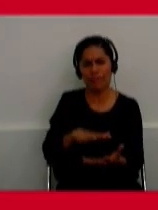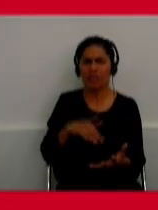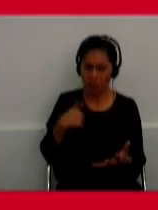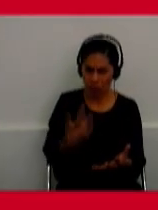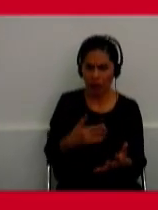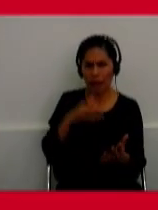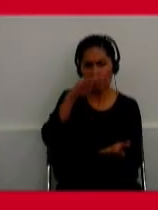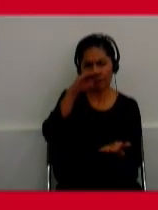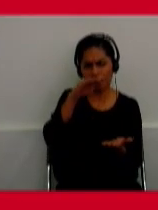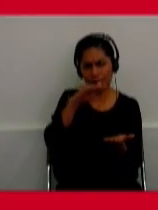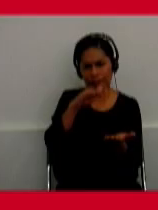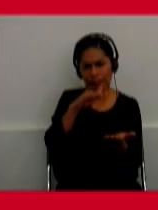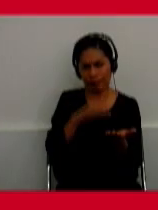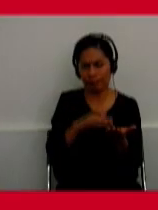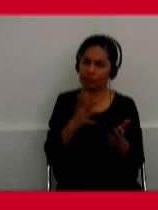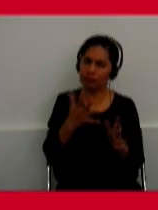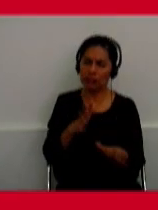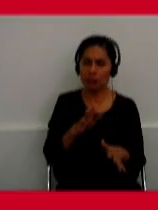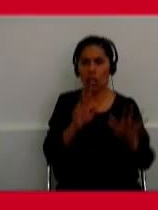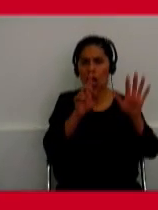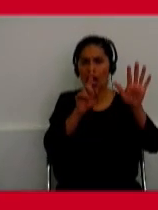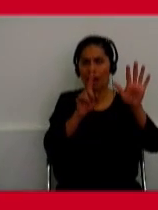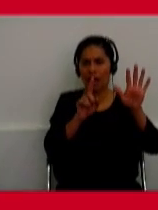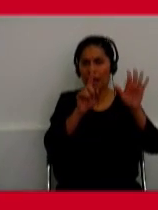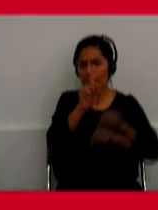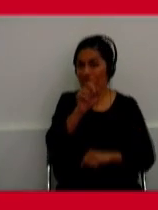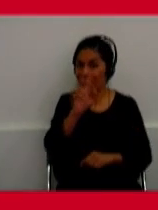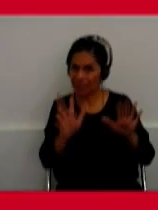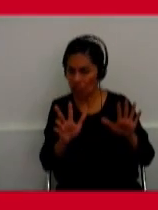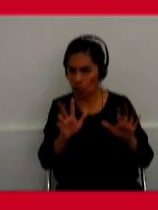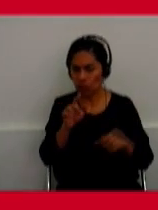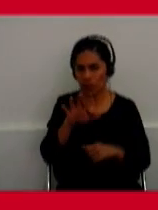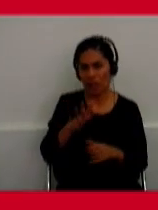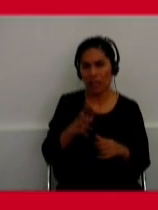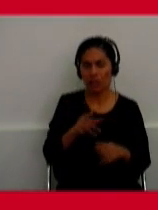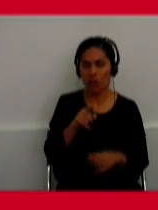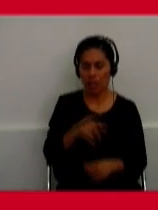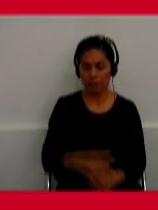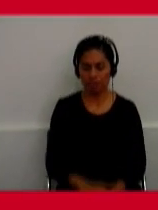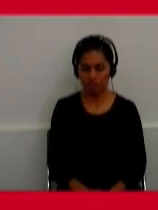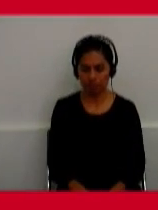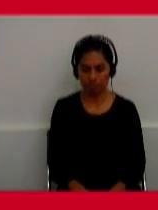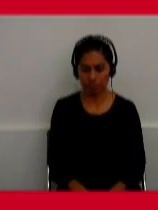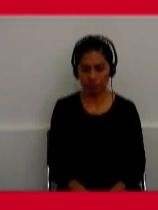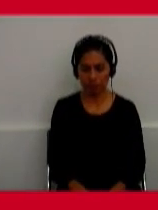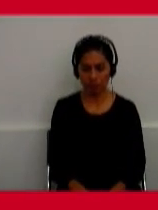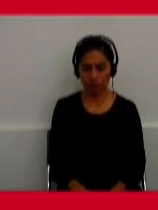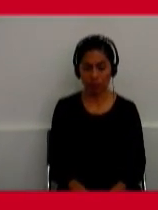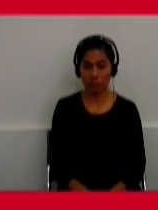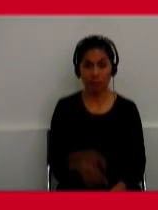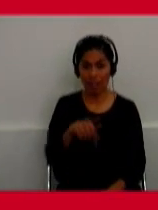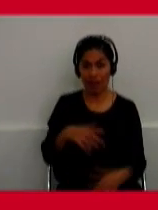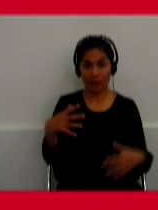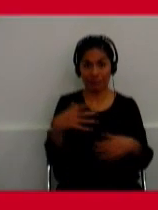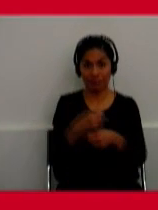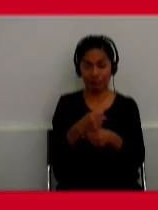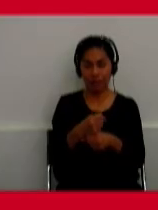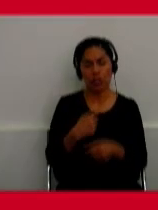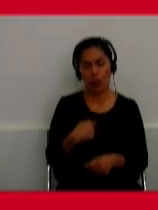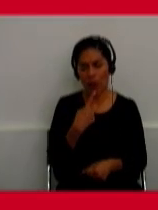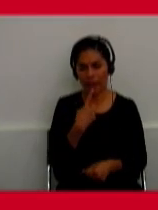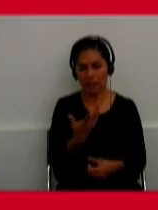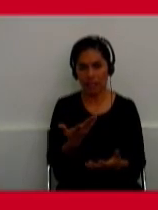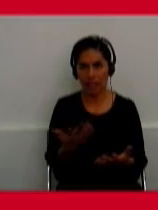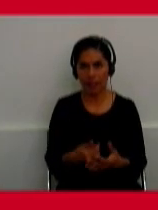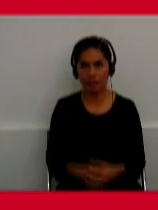18. Esto ha crecido enormemente la tecnología en los vendors. Bueno, como conclusión, quería indicarles